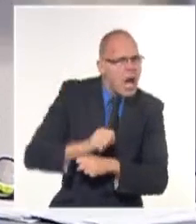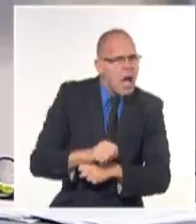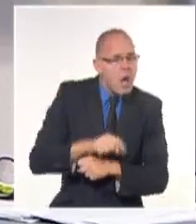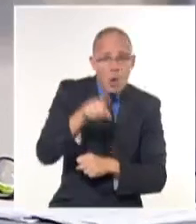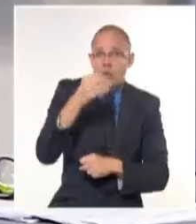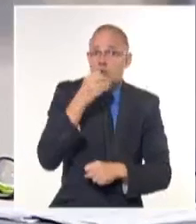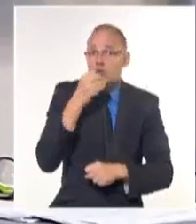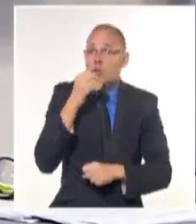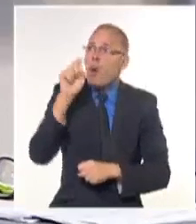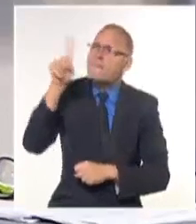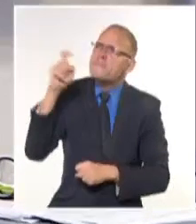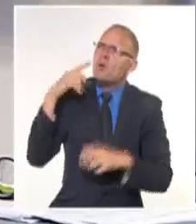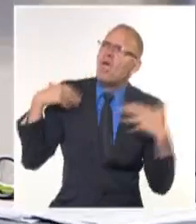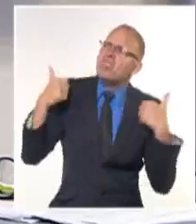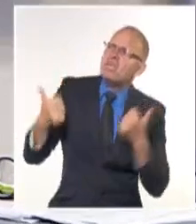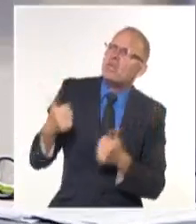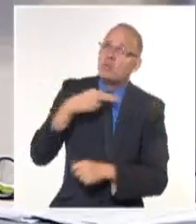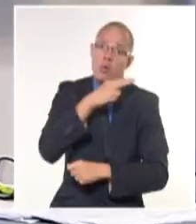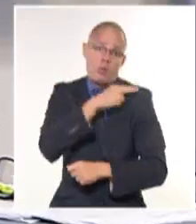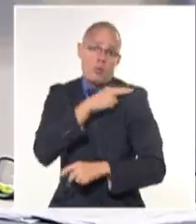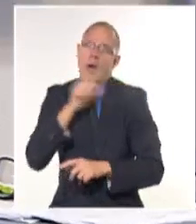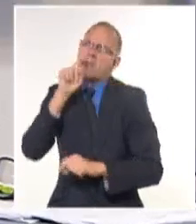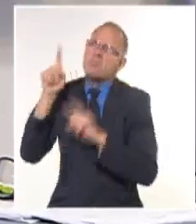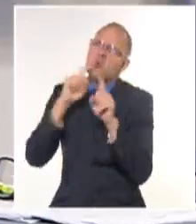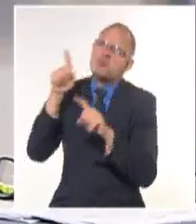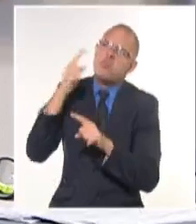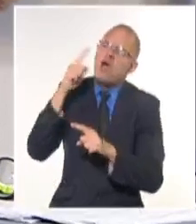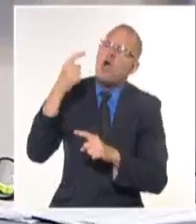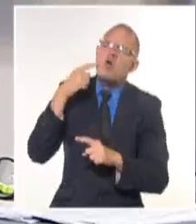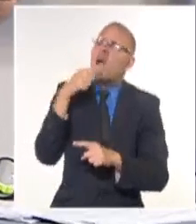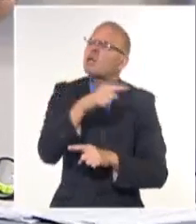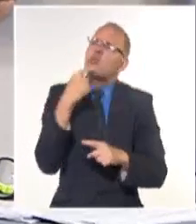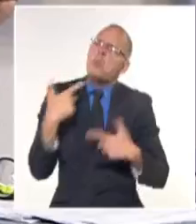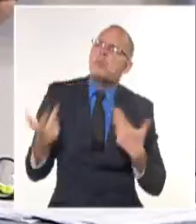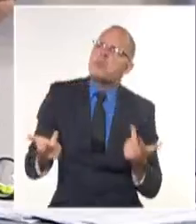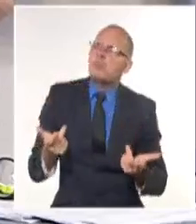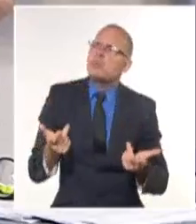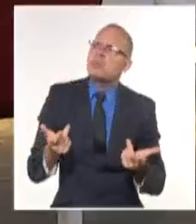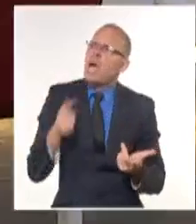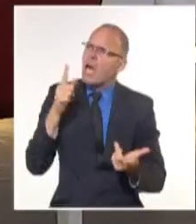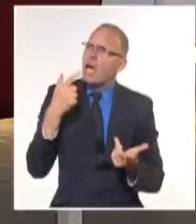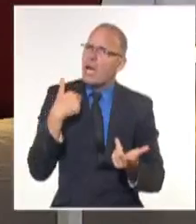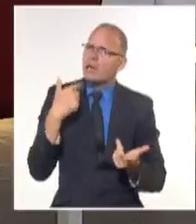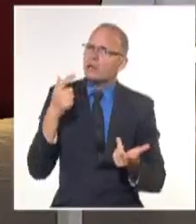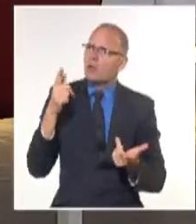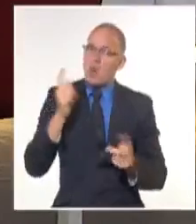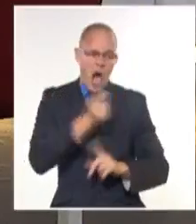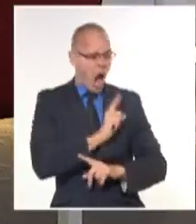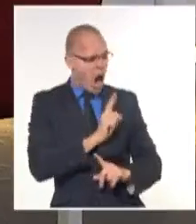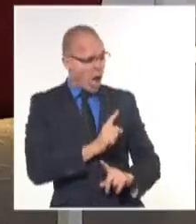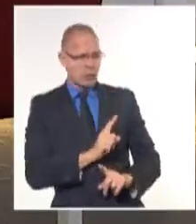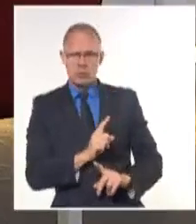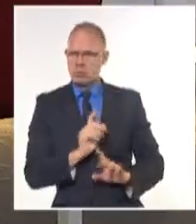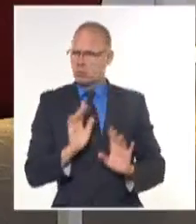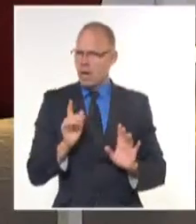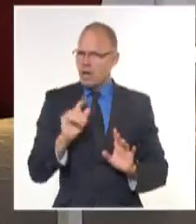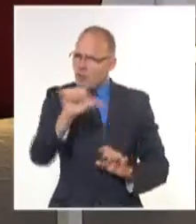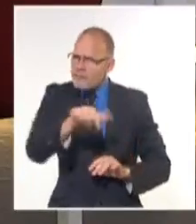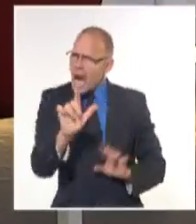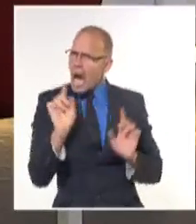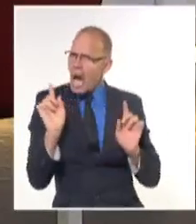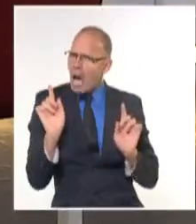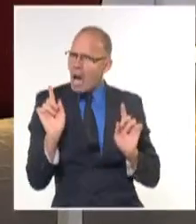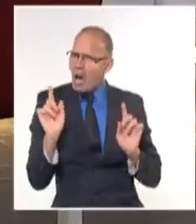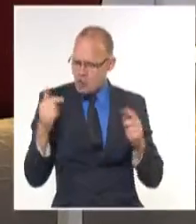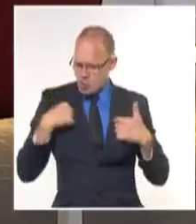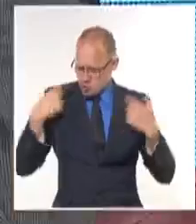puerta y dígale, yo necesito saber qué está pasando con esto y qué ocurre con lo otro. ¿Hay algo de malo en eso? En lo absoluto. ¿Tiene o no tiene el trabajador el derecho